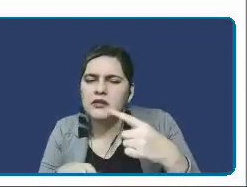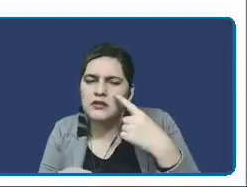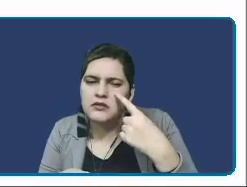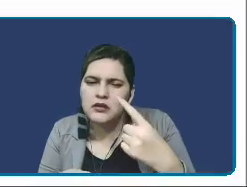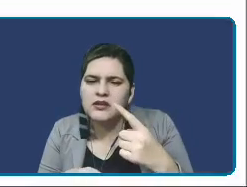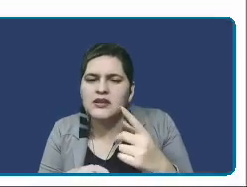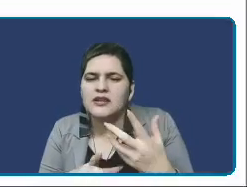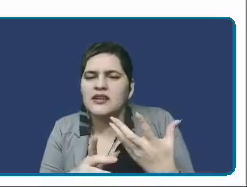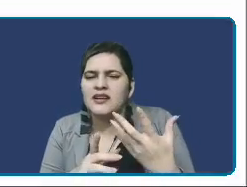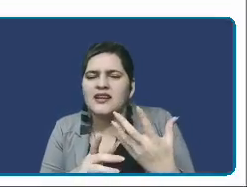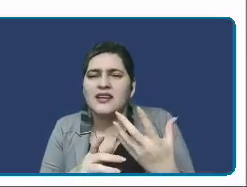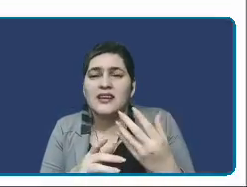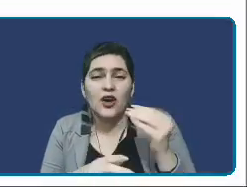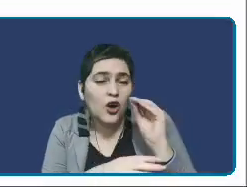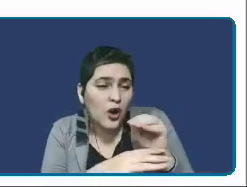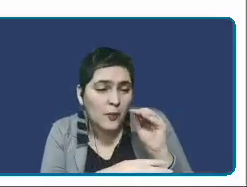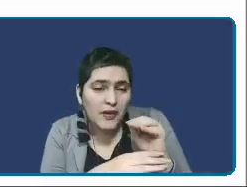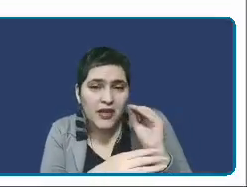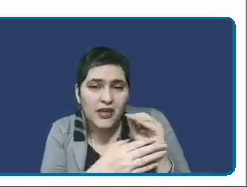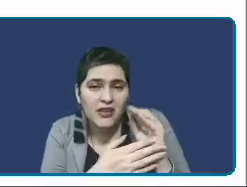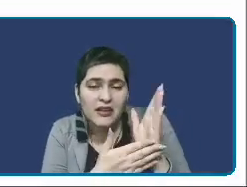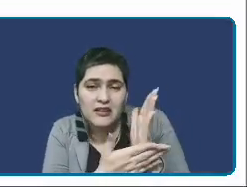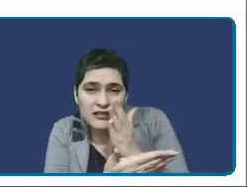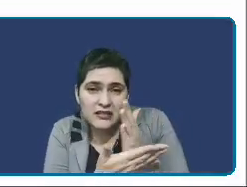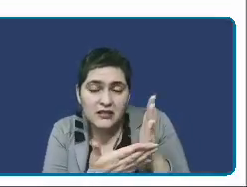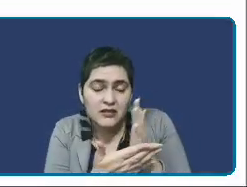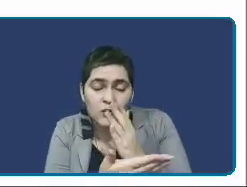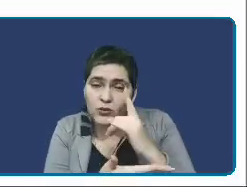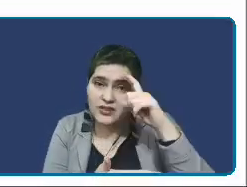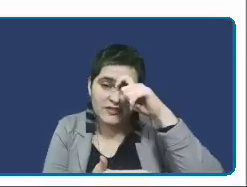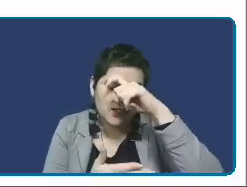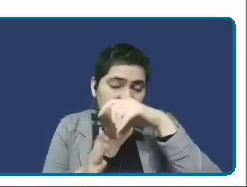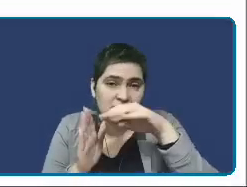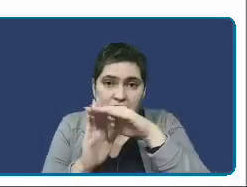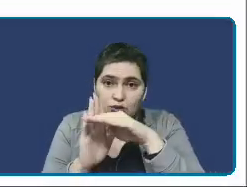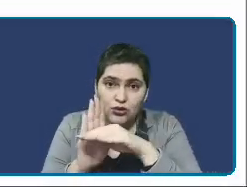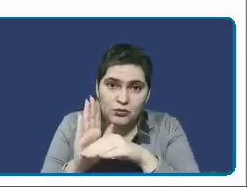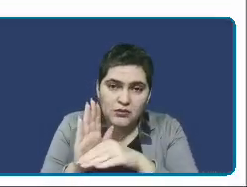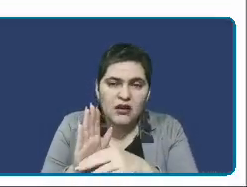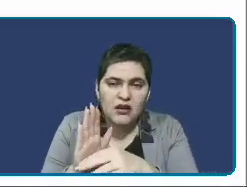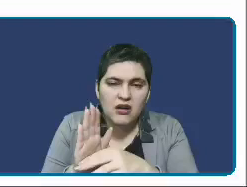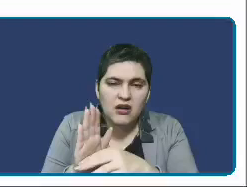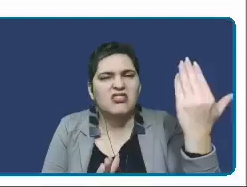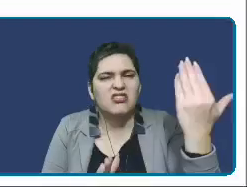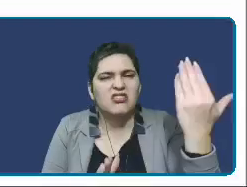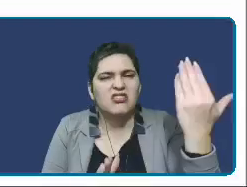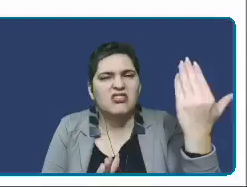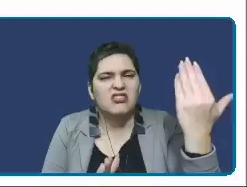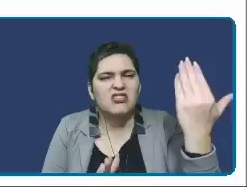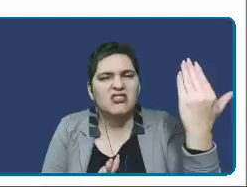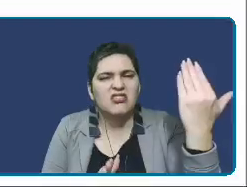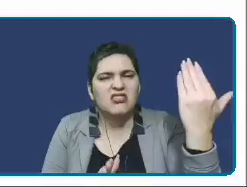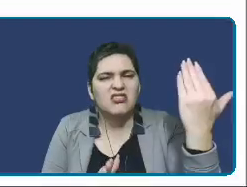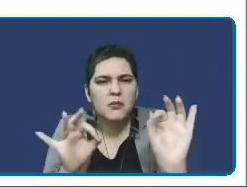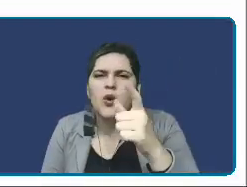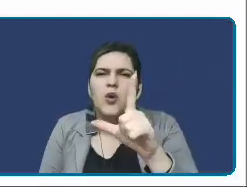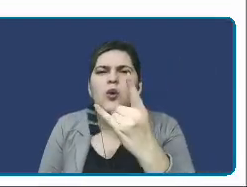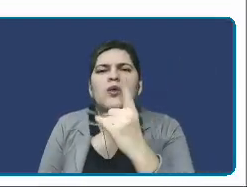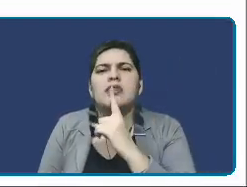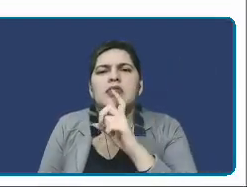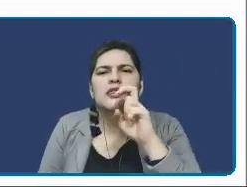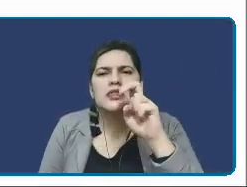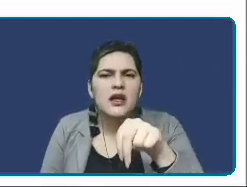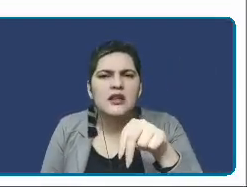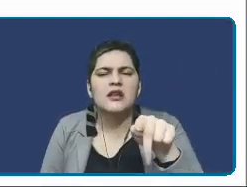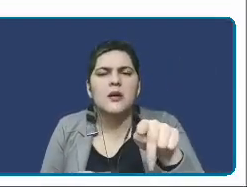normas de alimentación. ¿Por qué? Porque se habló mucho durante mucho tiempo de que teníamos problemas con el gluten, que el intestino iba a reaccionar mal con